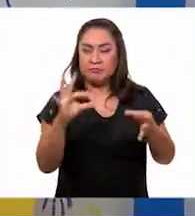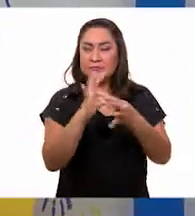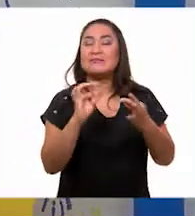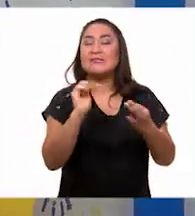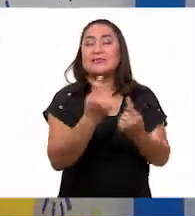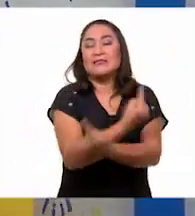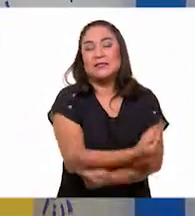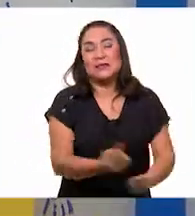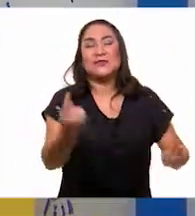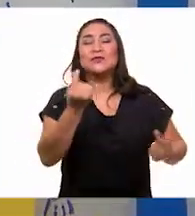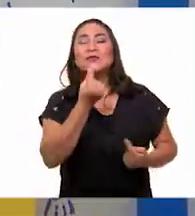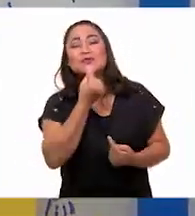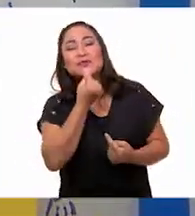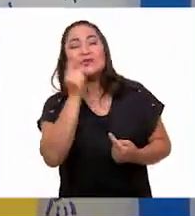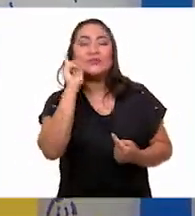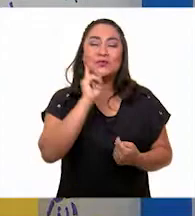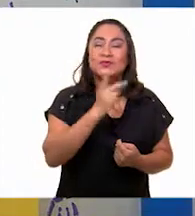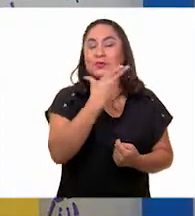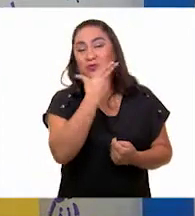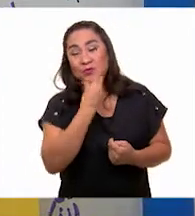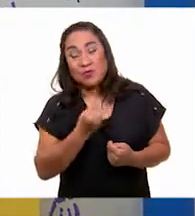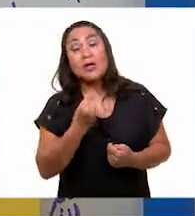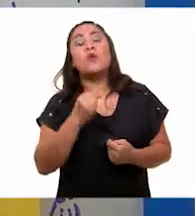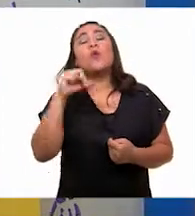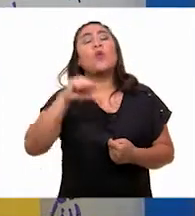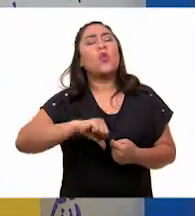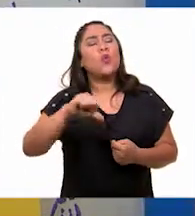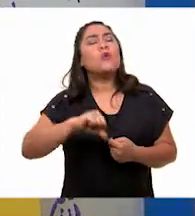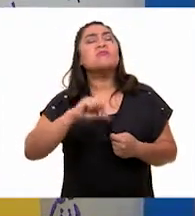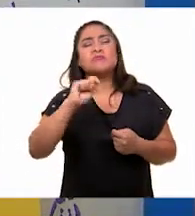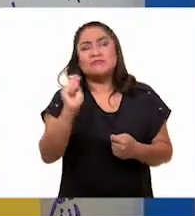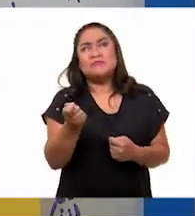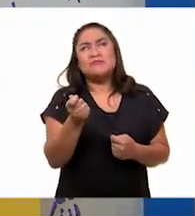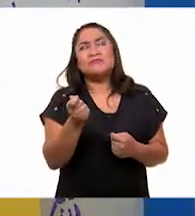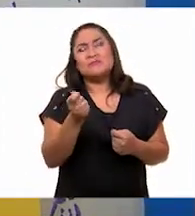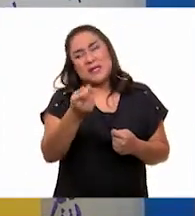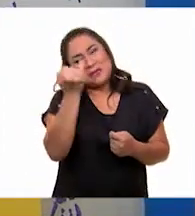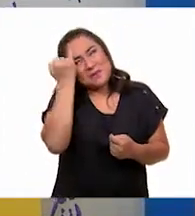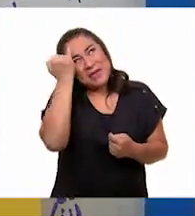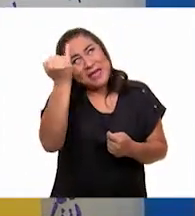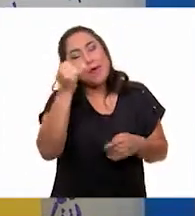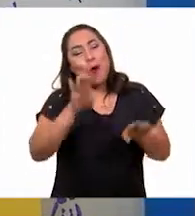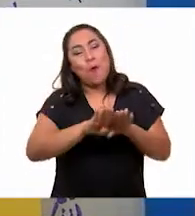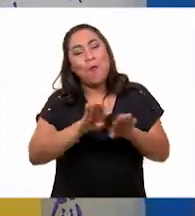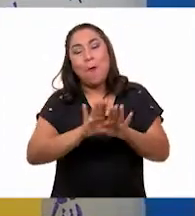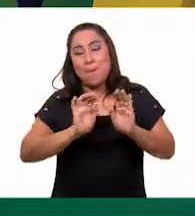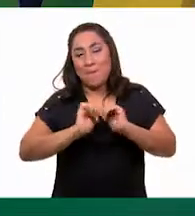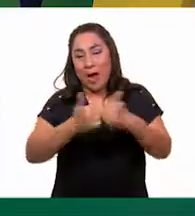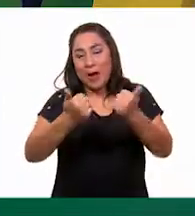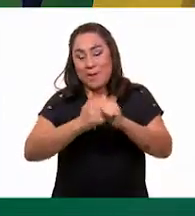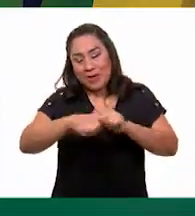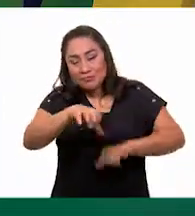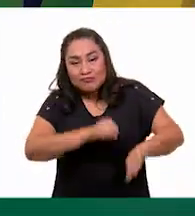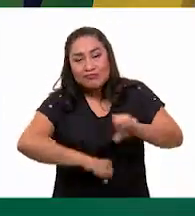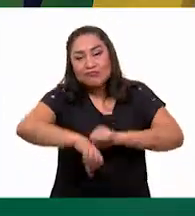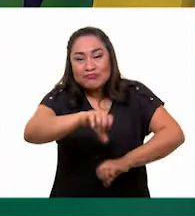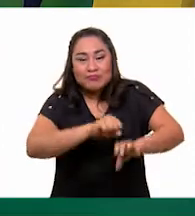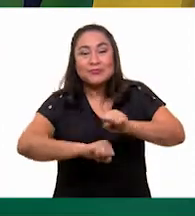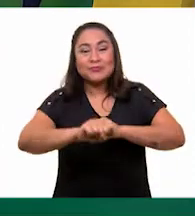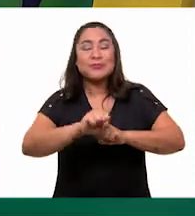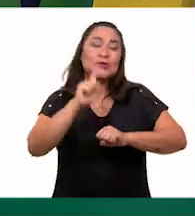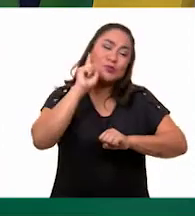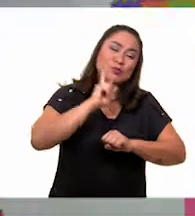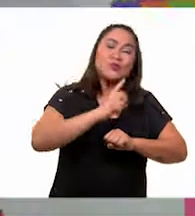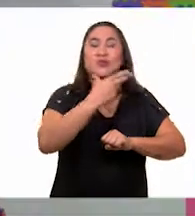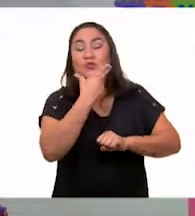niñas y niños allá en casa que vamos a tomar el día de hoy el papel de ser panaderos y panaderas. ¿Te parece? Me parece